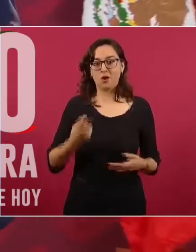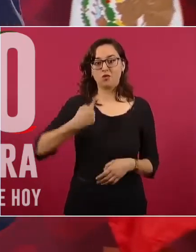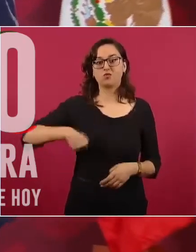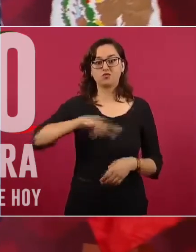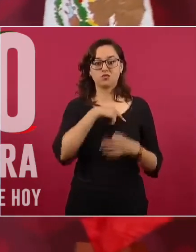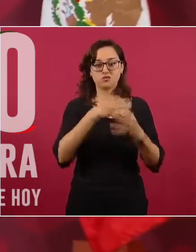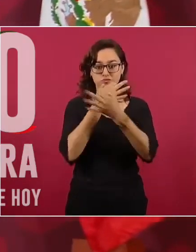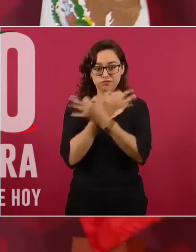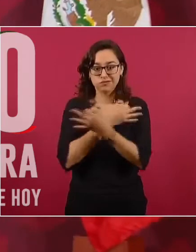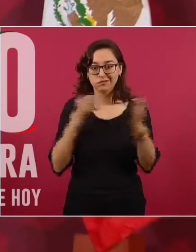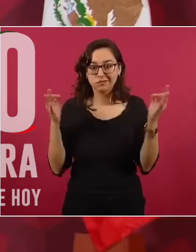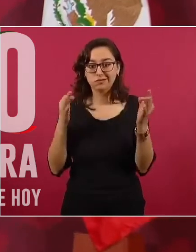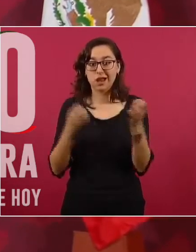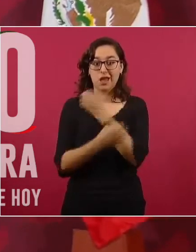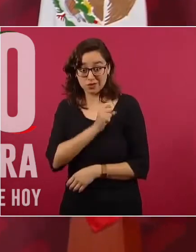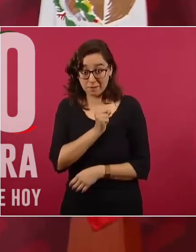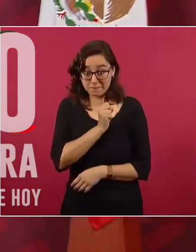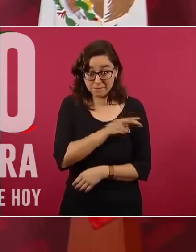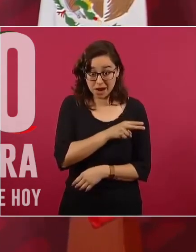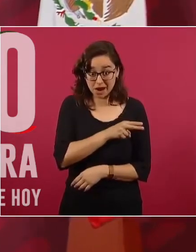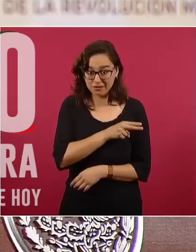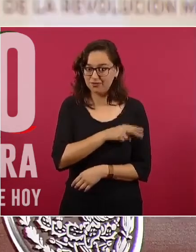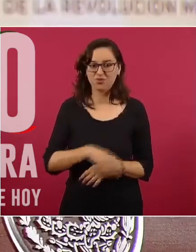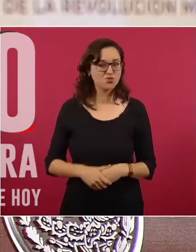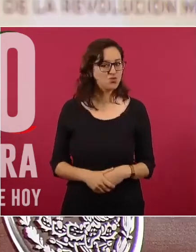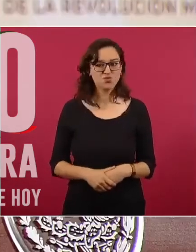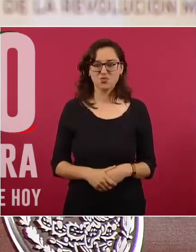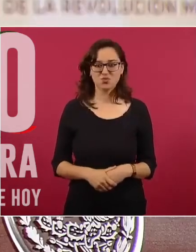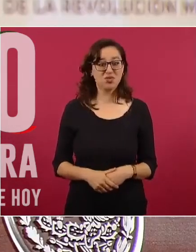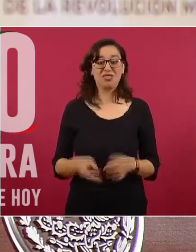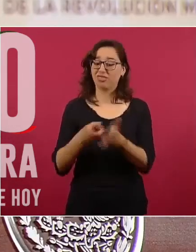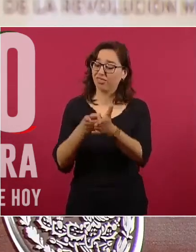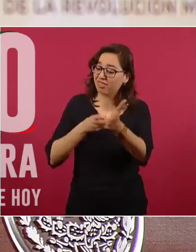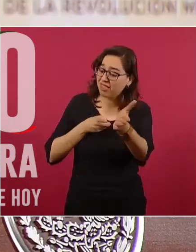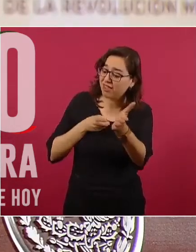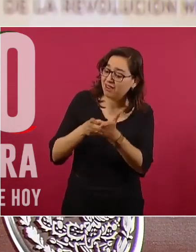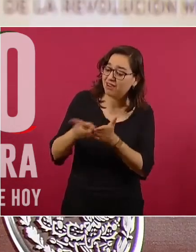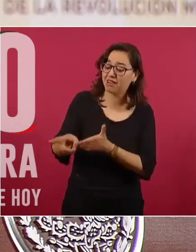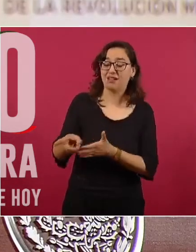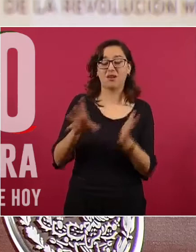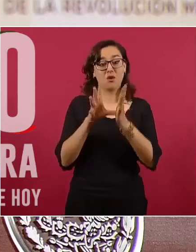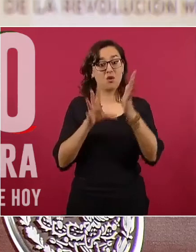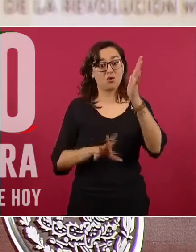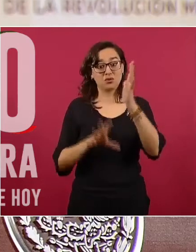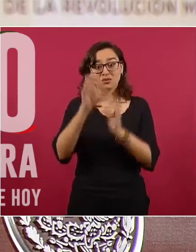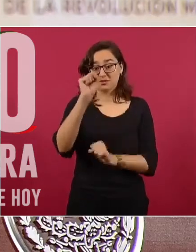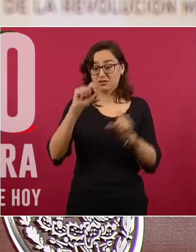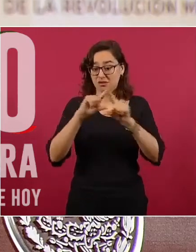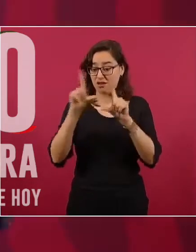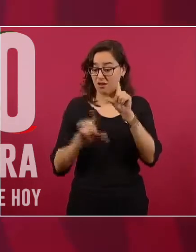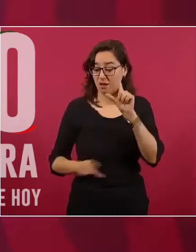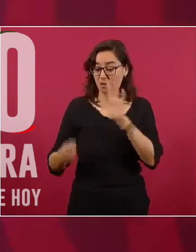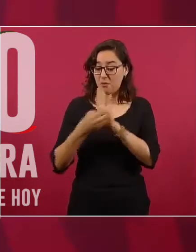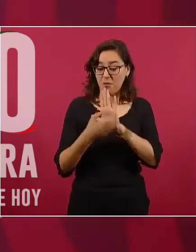son privilegios, son derechos. Además, están en la Constitución, nada más